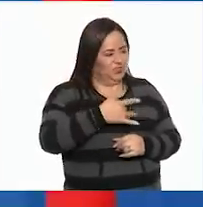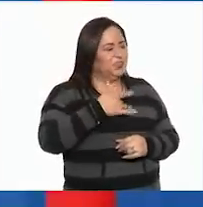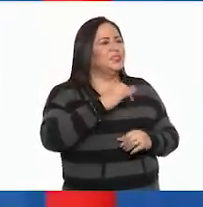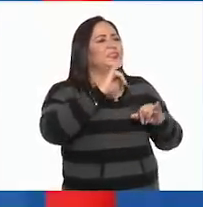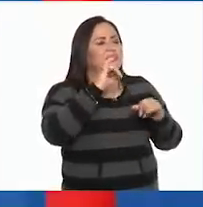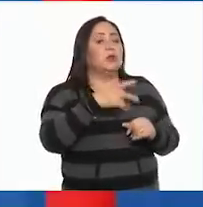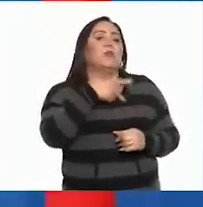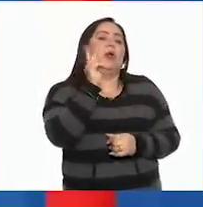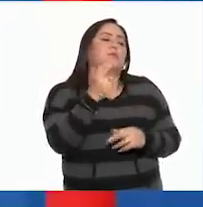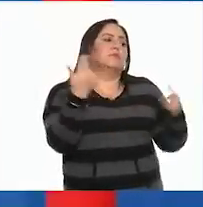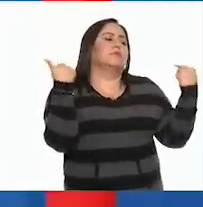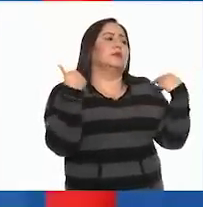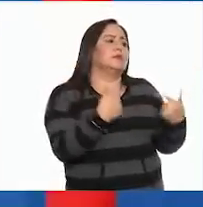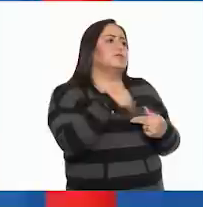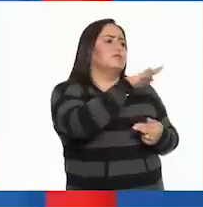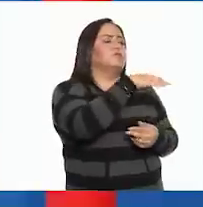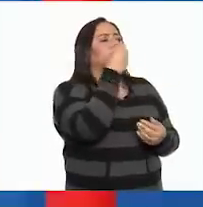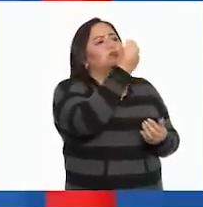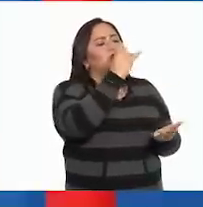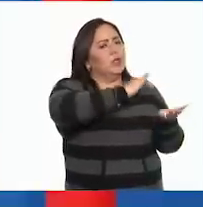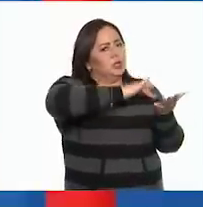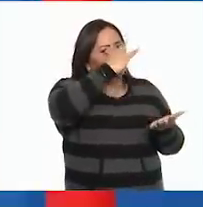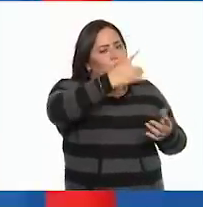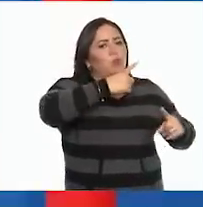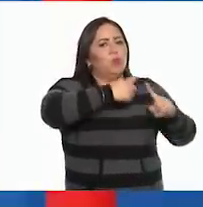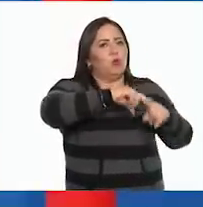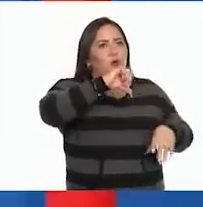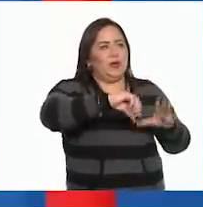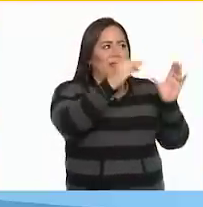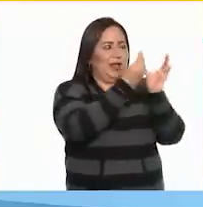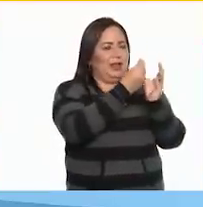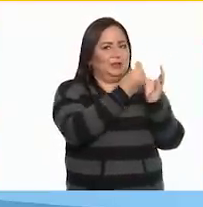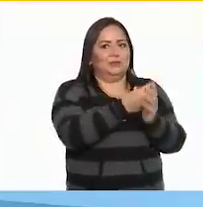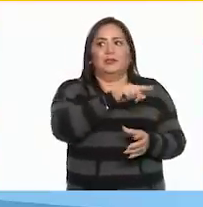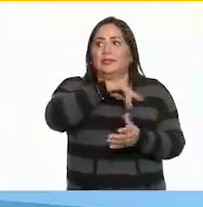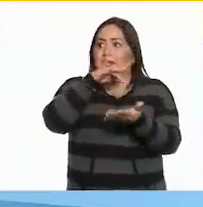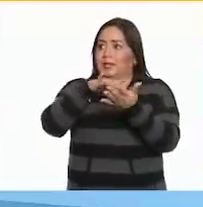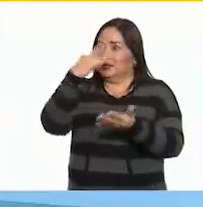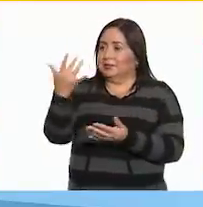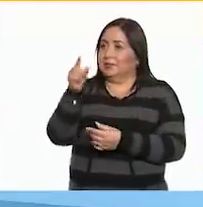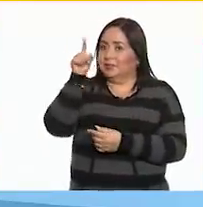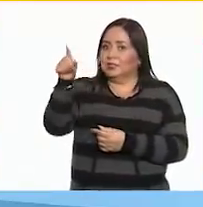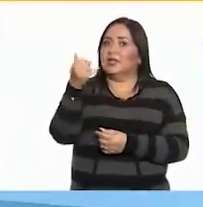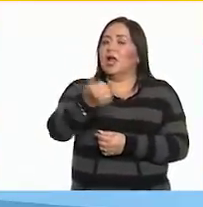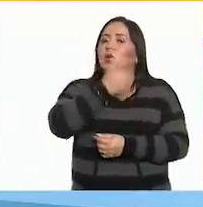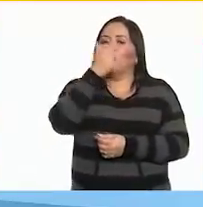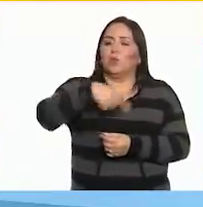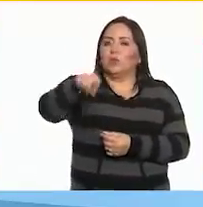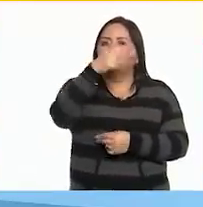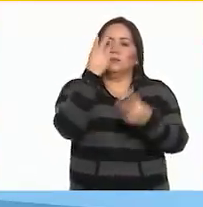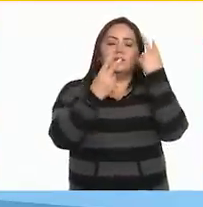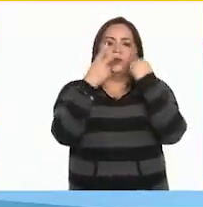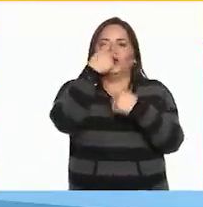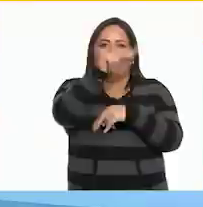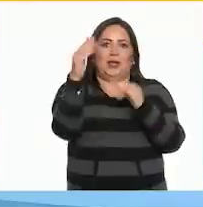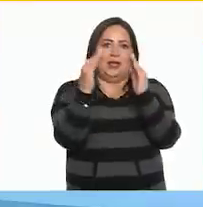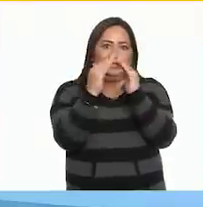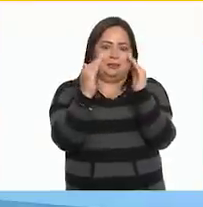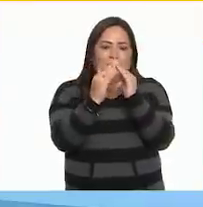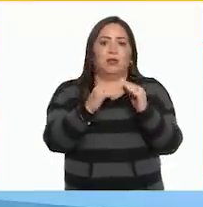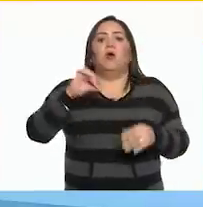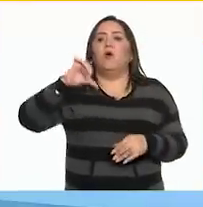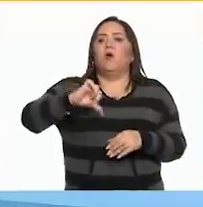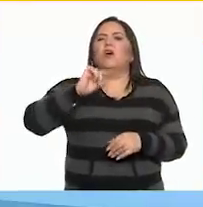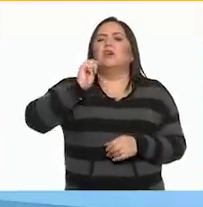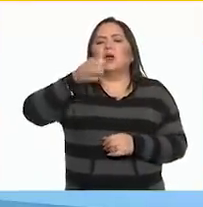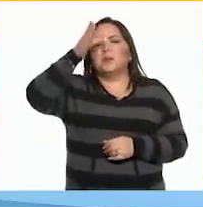sí. Maestro Adán Nicasio, muchísimas gracias por esta clase. Gracias a ti y a nuestros alumnos que nos ven desde casa. Hoy